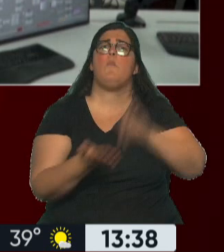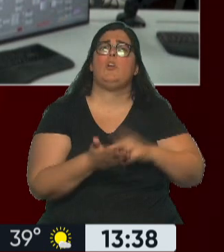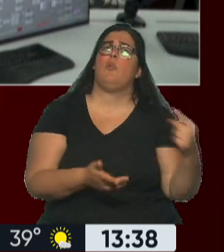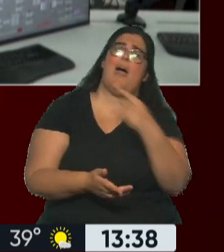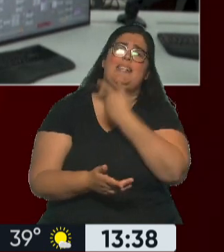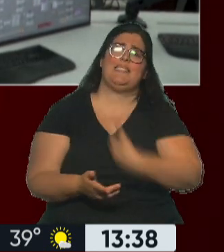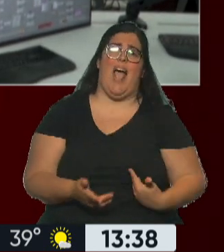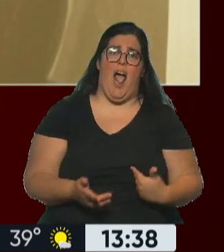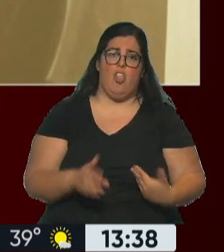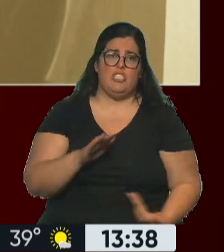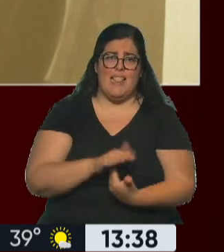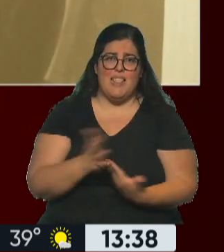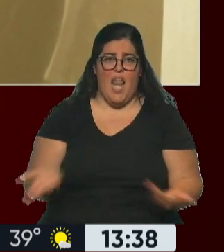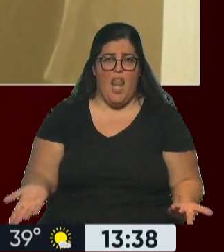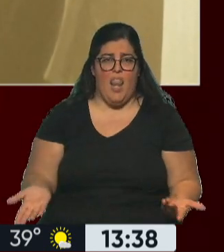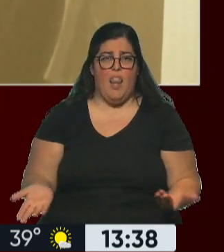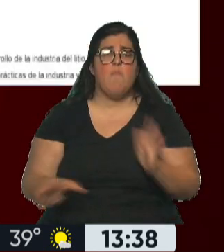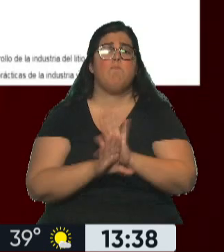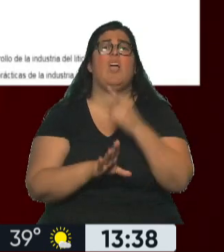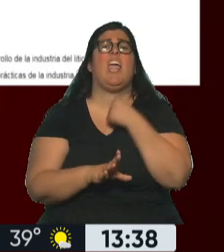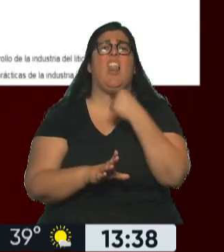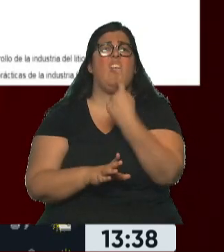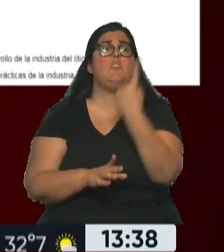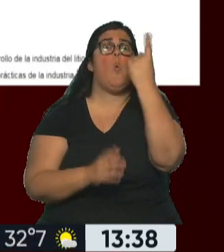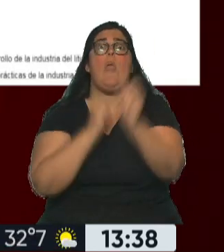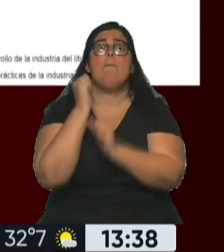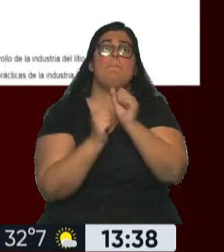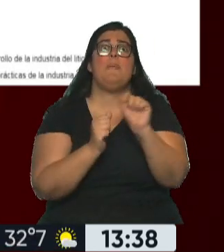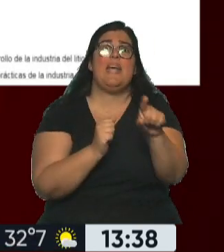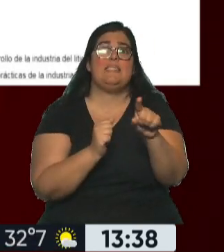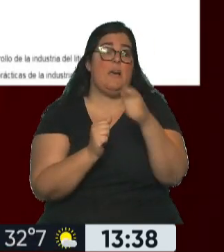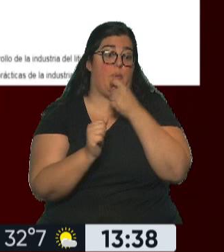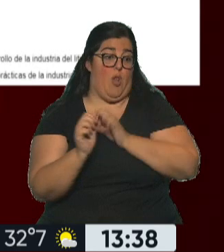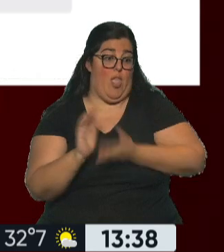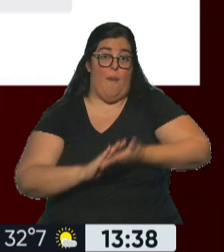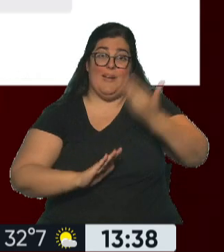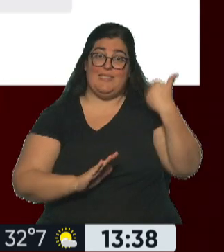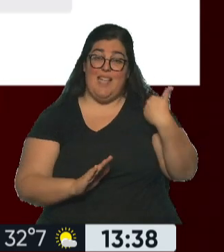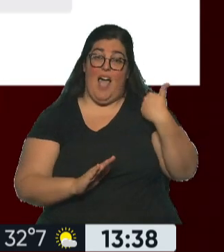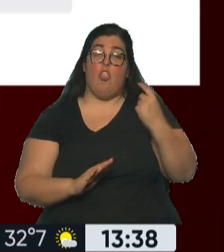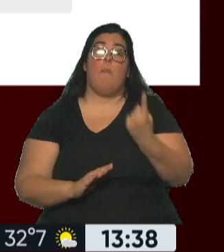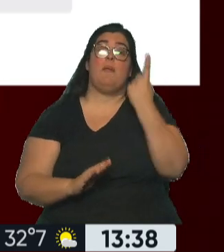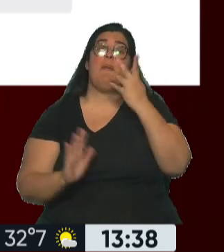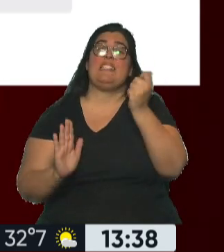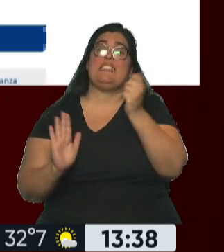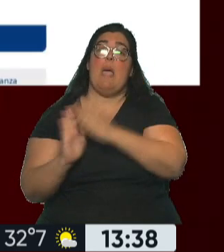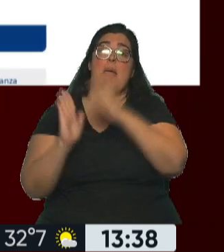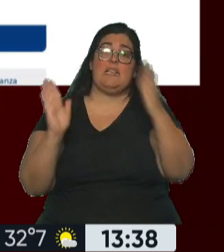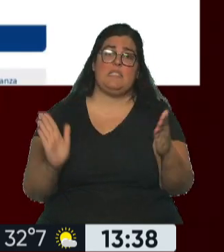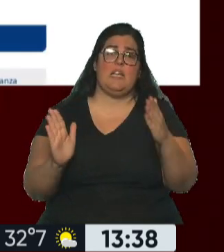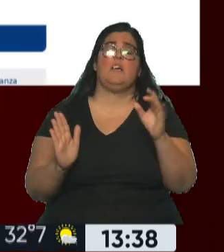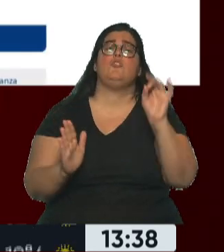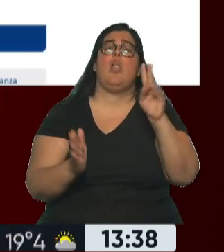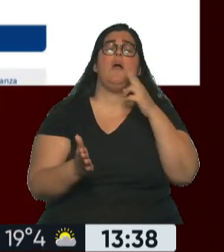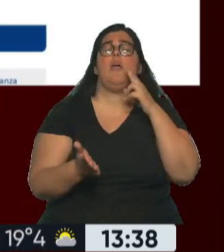Estado central. Eso hace que solamente una empresa el año pasado, en el primer semestre, haya tributado al